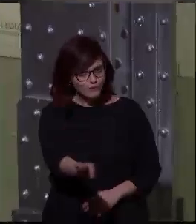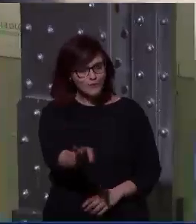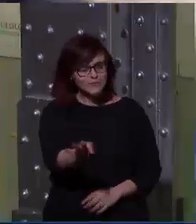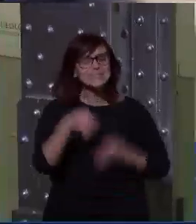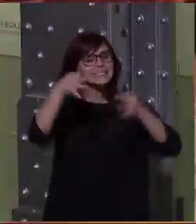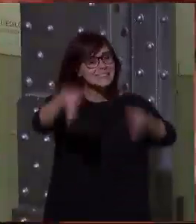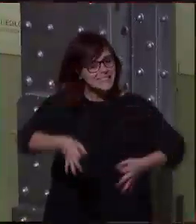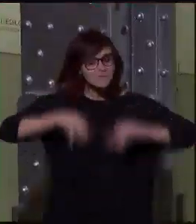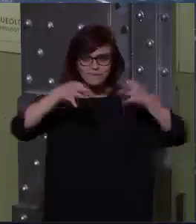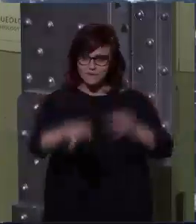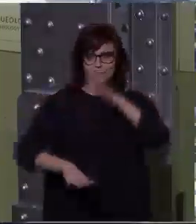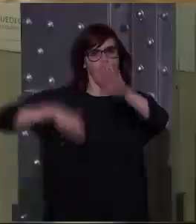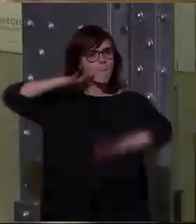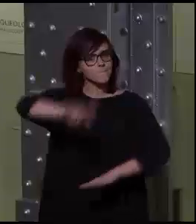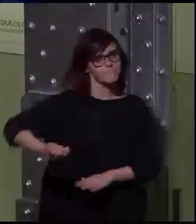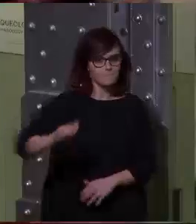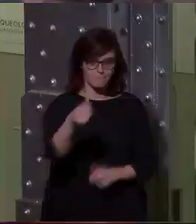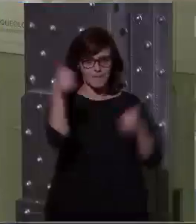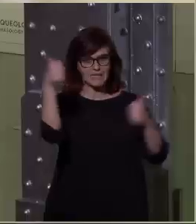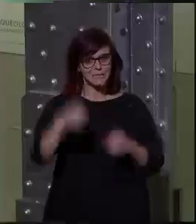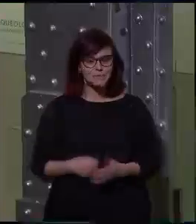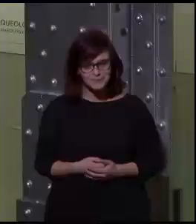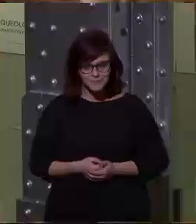siempre daremos un paso más allá.